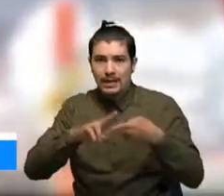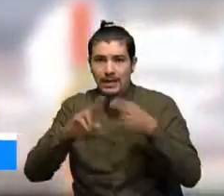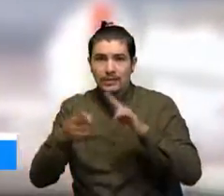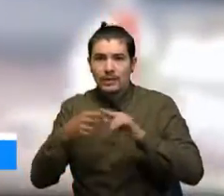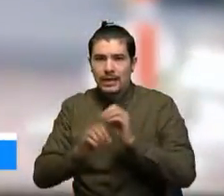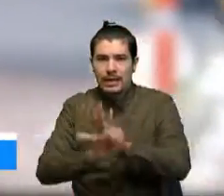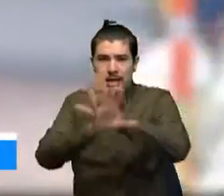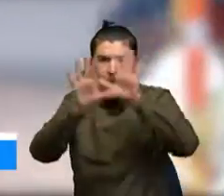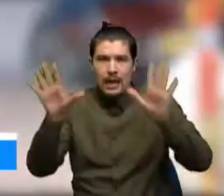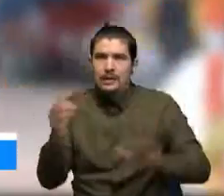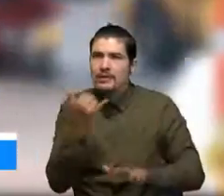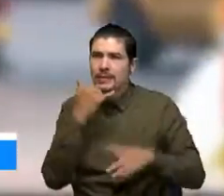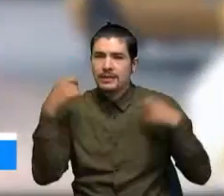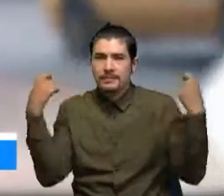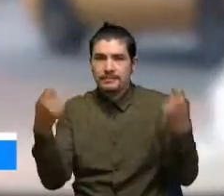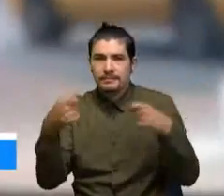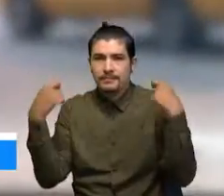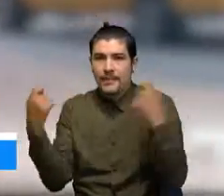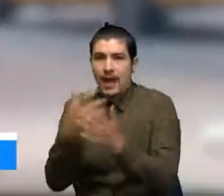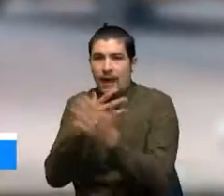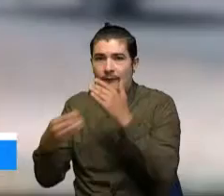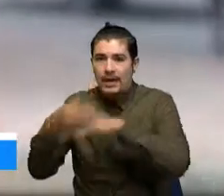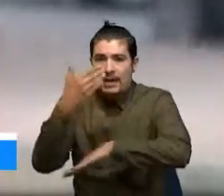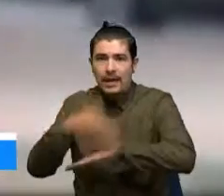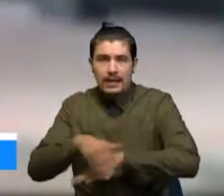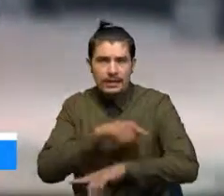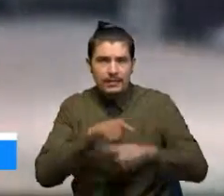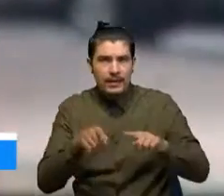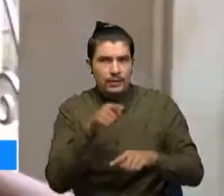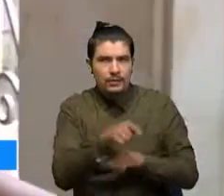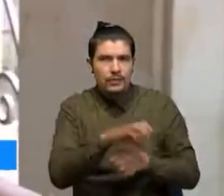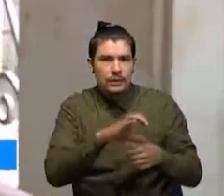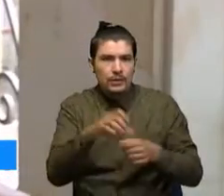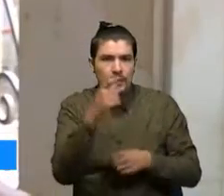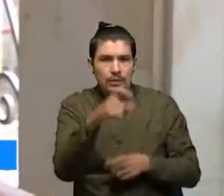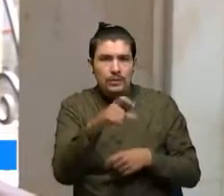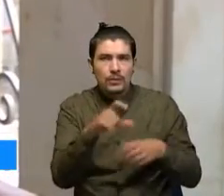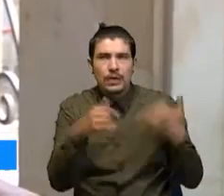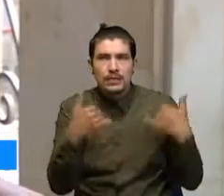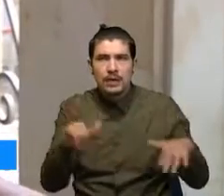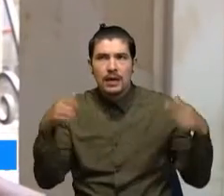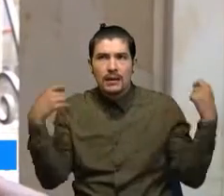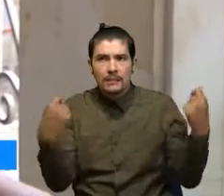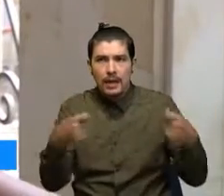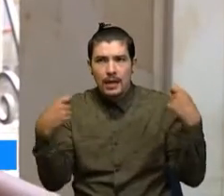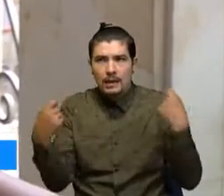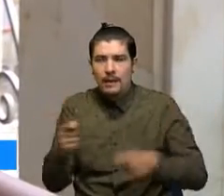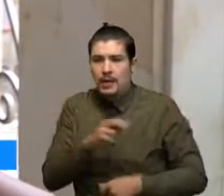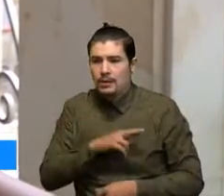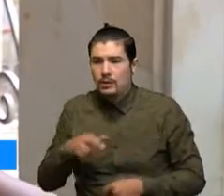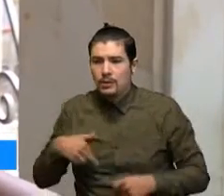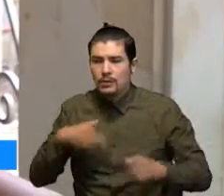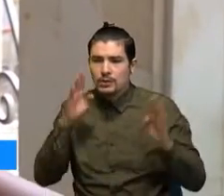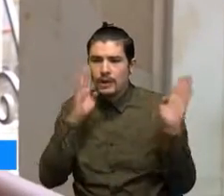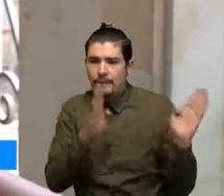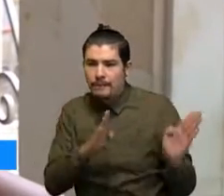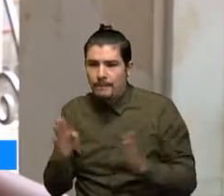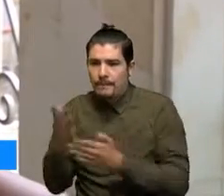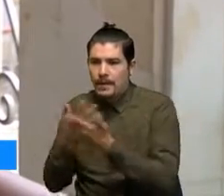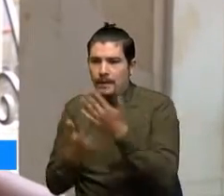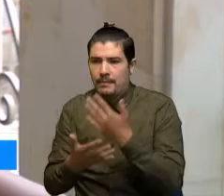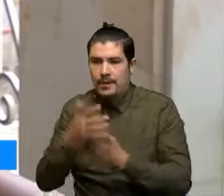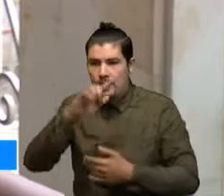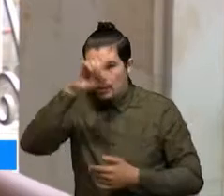específicos de la publicidad exterior, en Cúcuta la difusión ya se está haciendo. Nosotros, de la mano de planeación, gobierno,